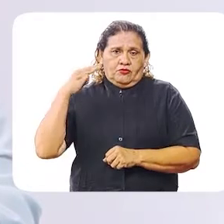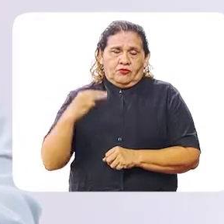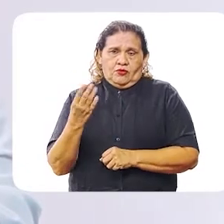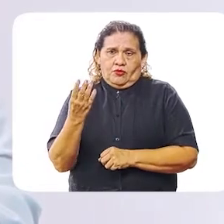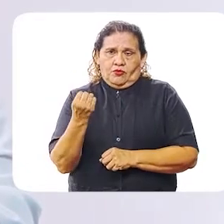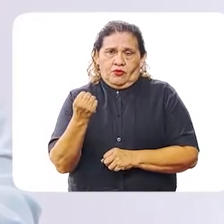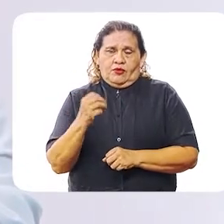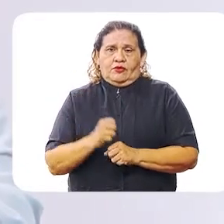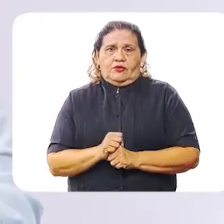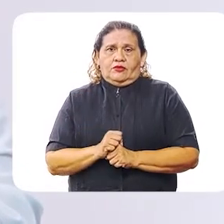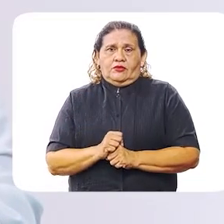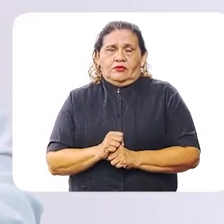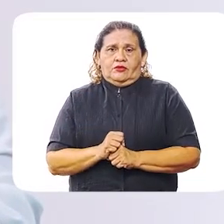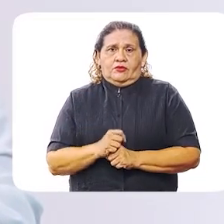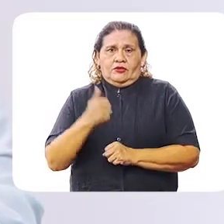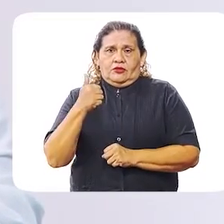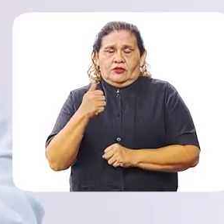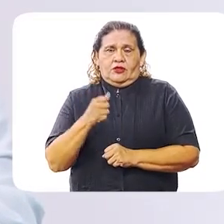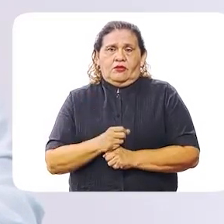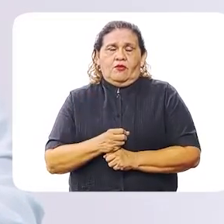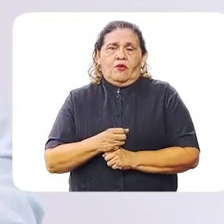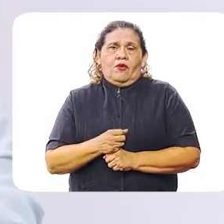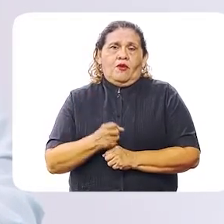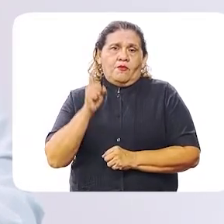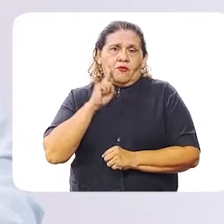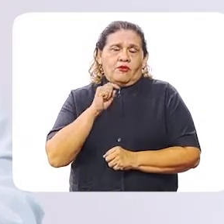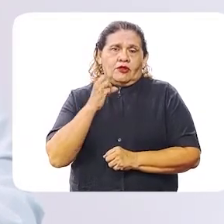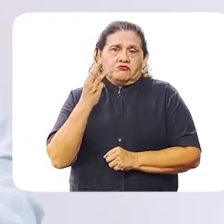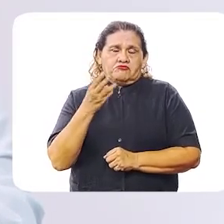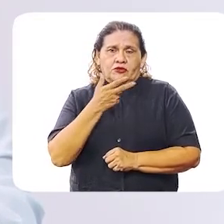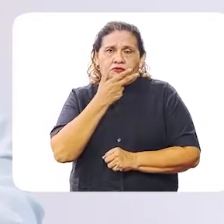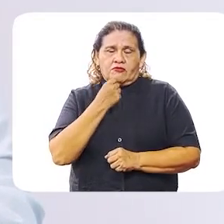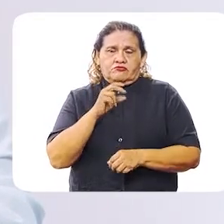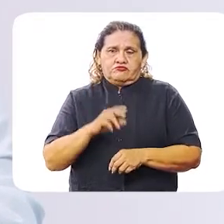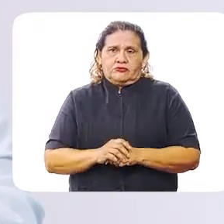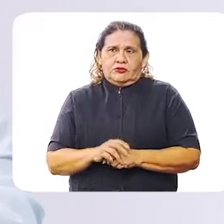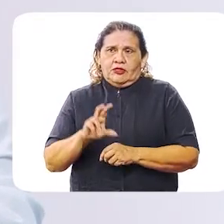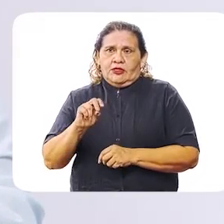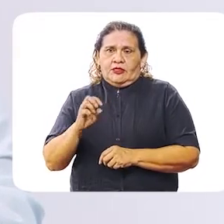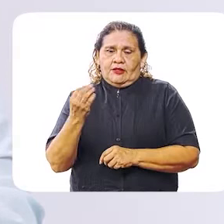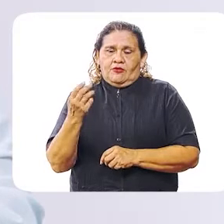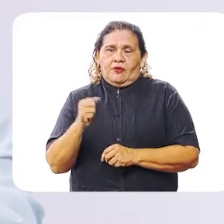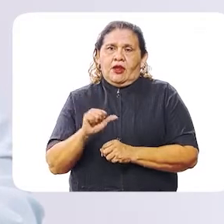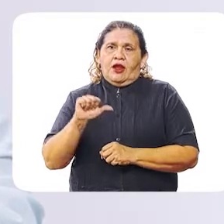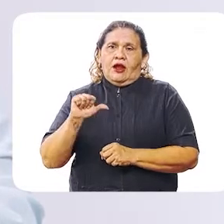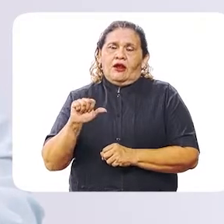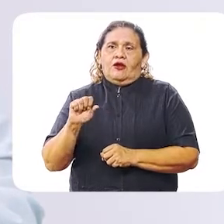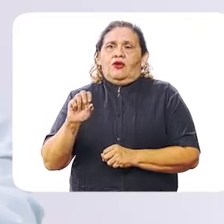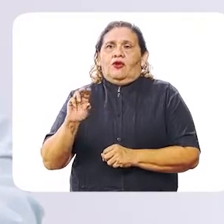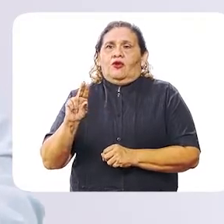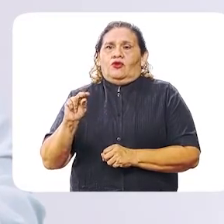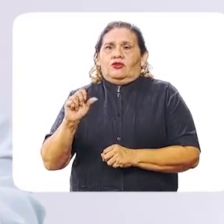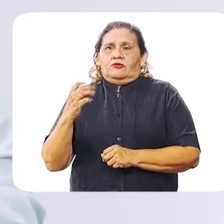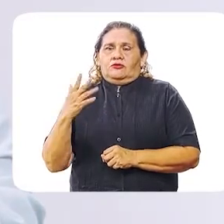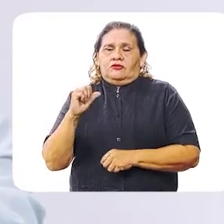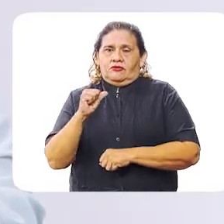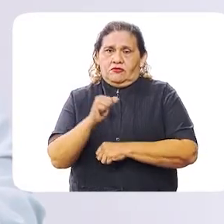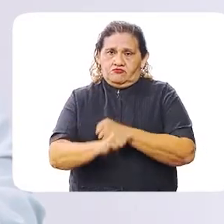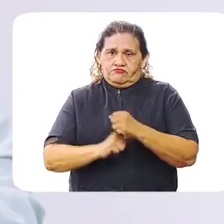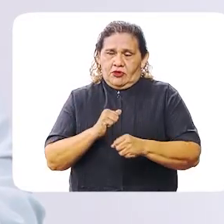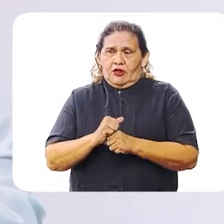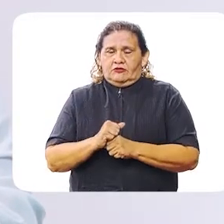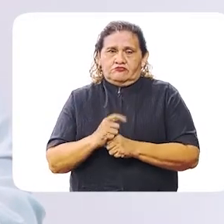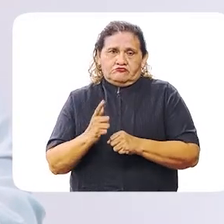9 fallecimientos. Son 6 mujeres y 3 hombres de un rango de edad de 39 a 85 años. Sus